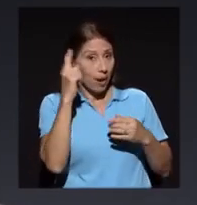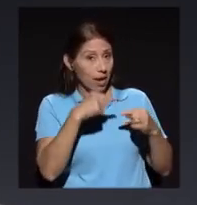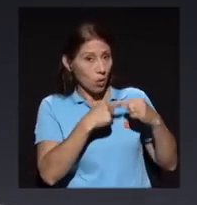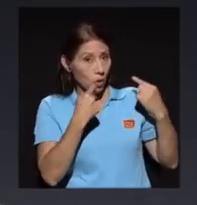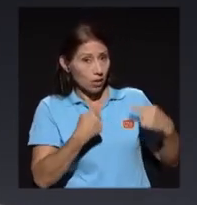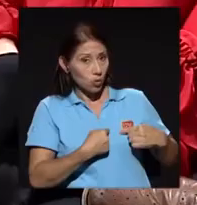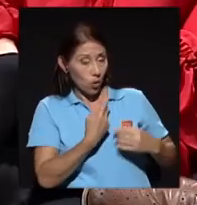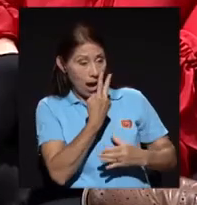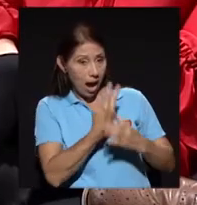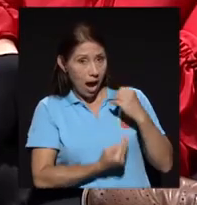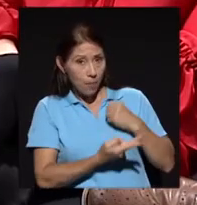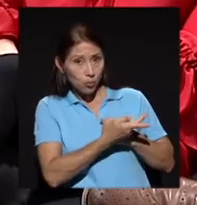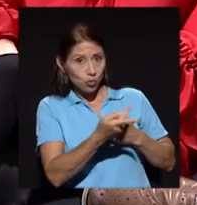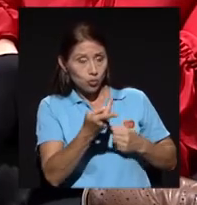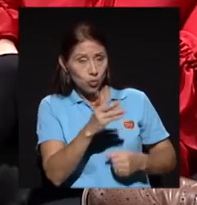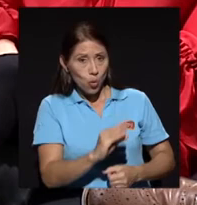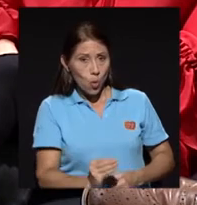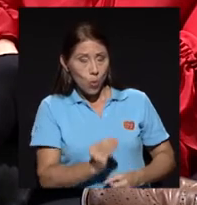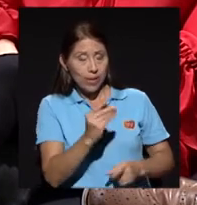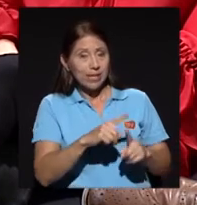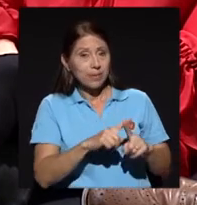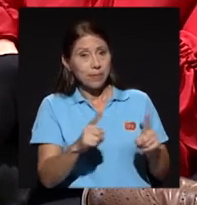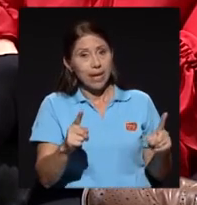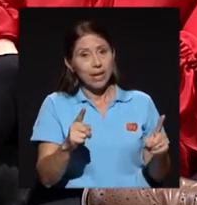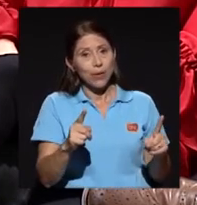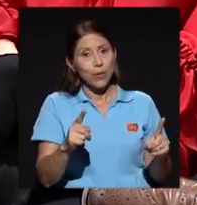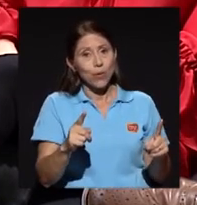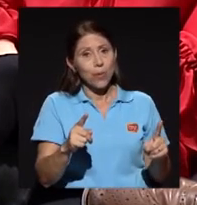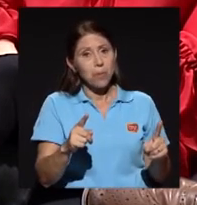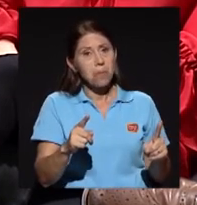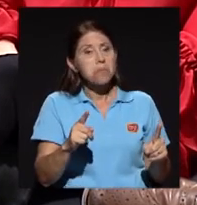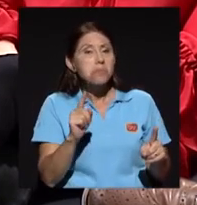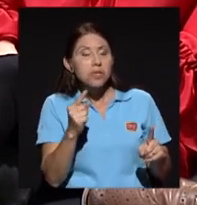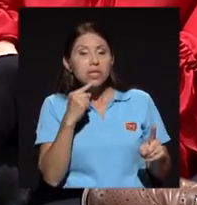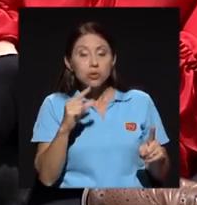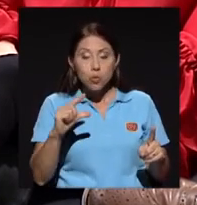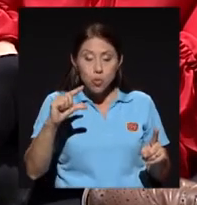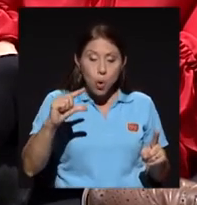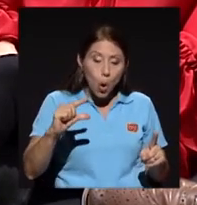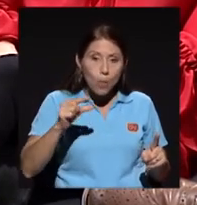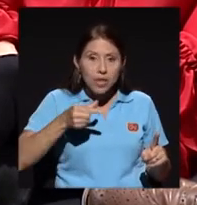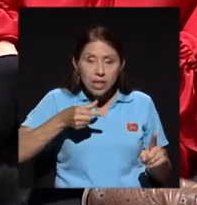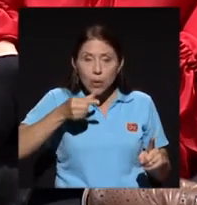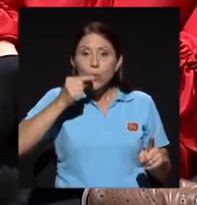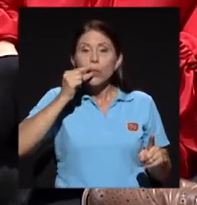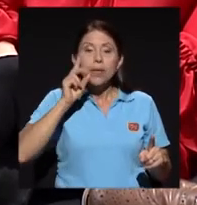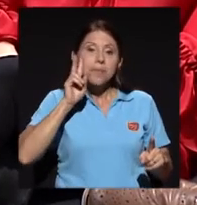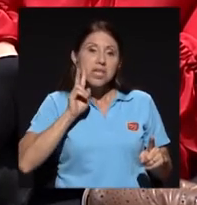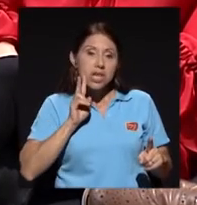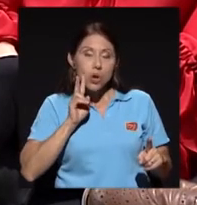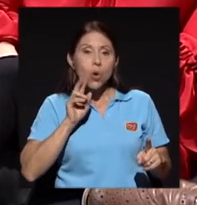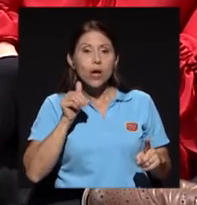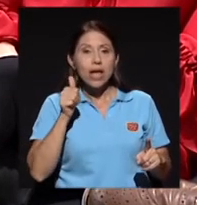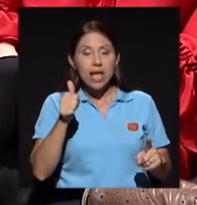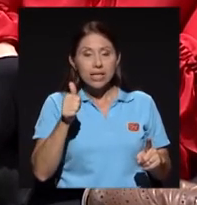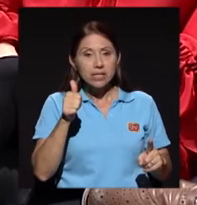son todavía jóvenes, pero parece que una copita de vino es buena por los...